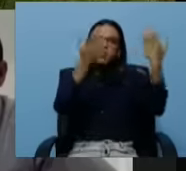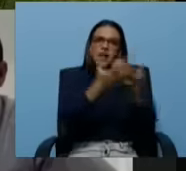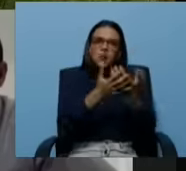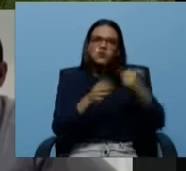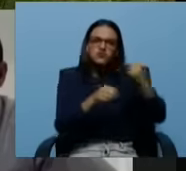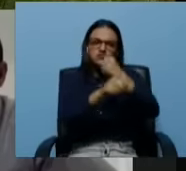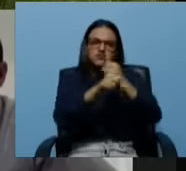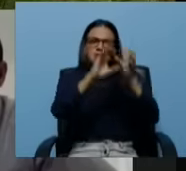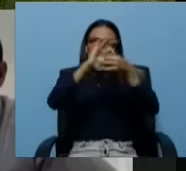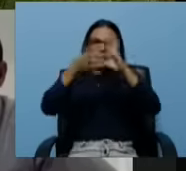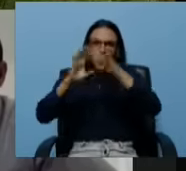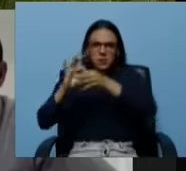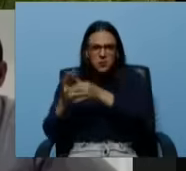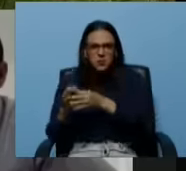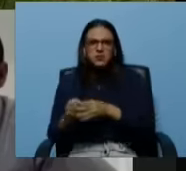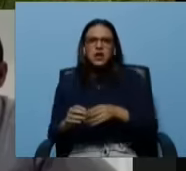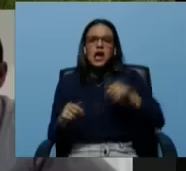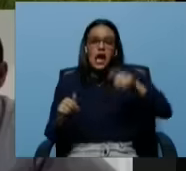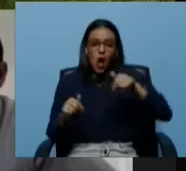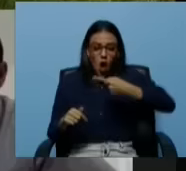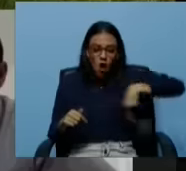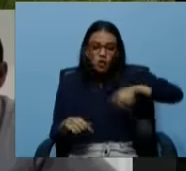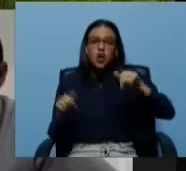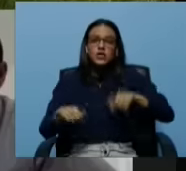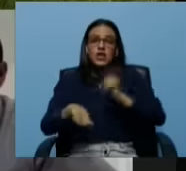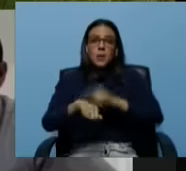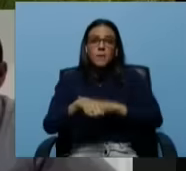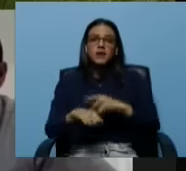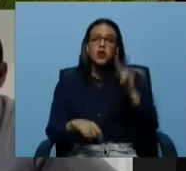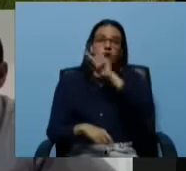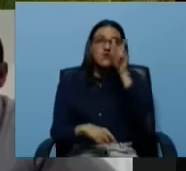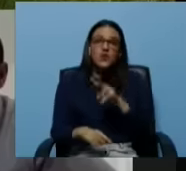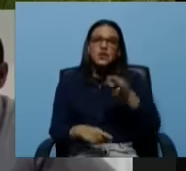En este proceso donde Venezuela está resistiendo